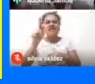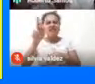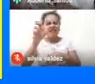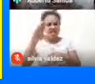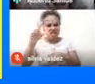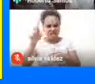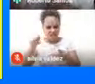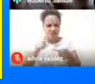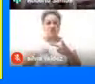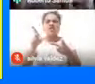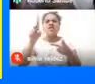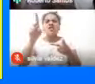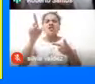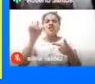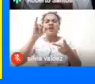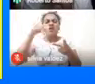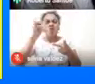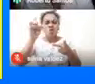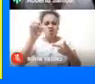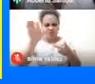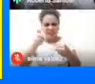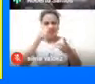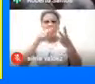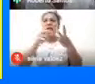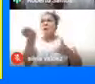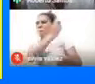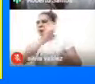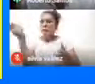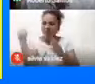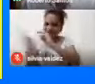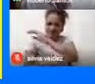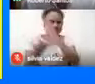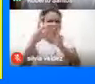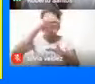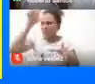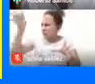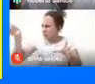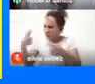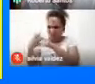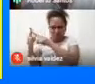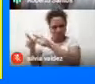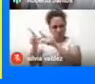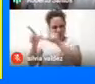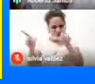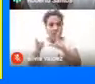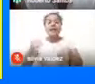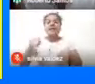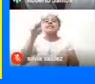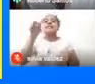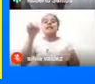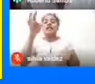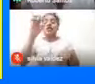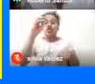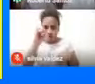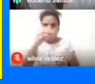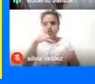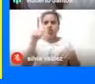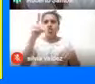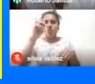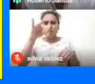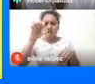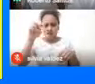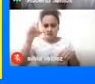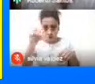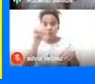iglesia El humilladero Bueno Toda una serie De sitios Santo Domingo Y además Hay otra cosa Y es que Esta